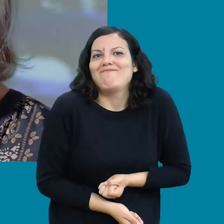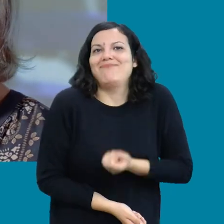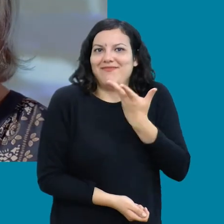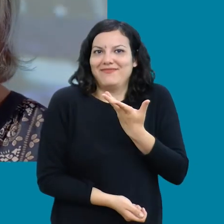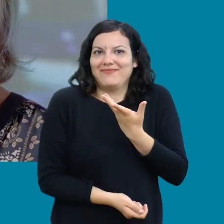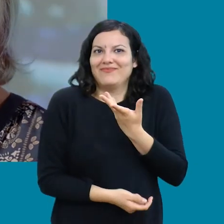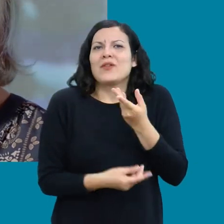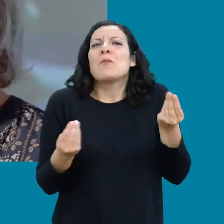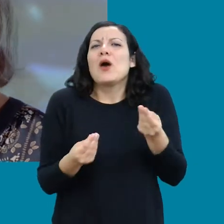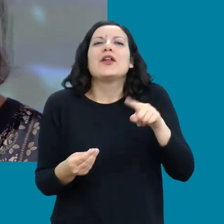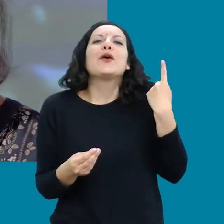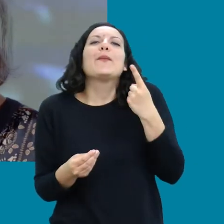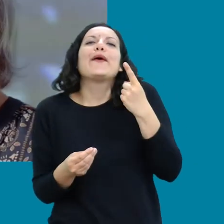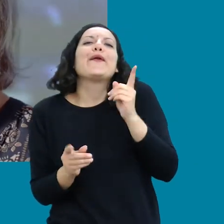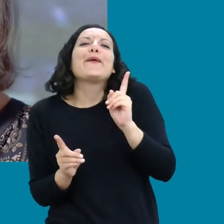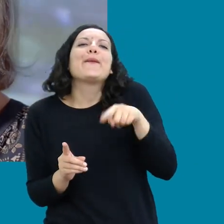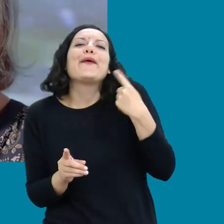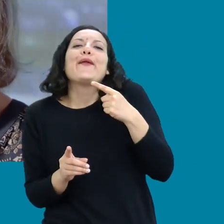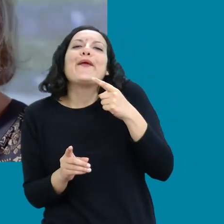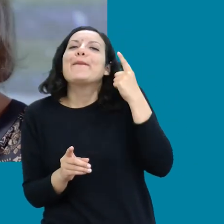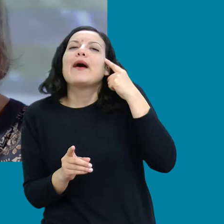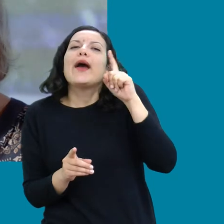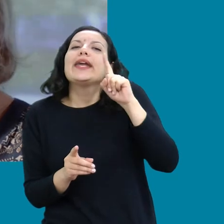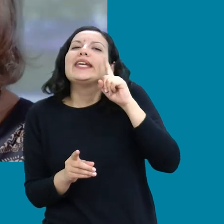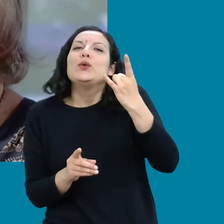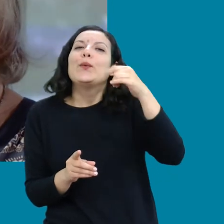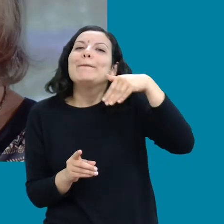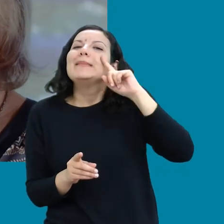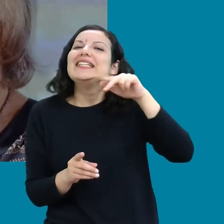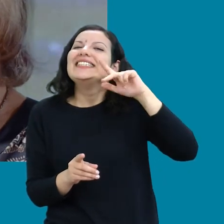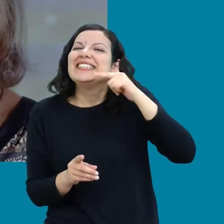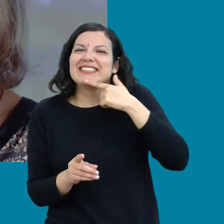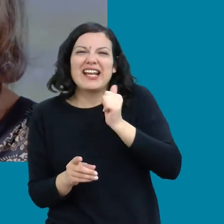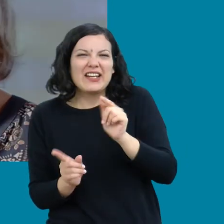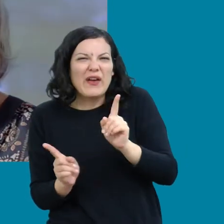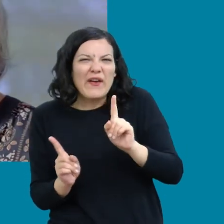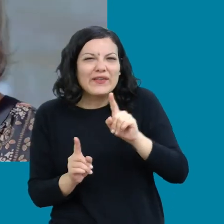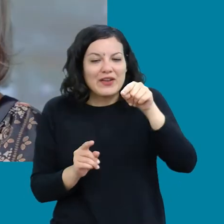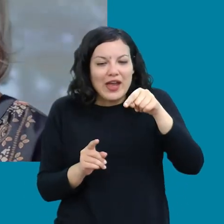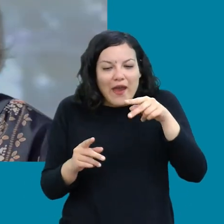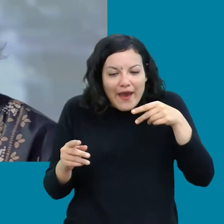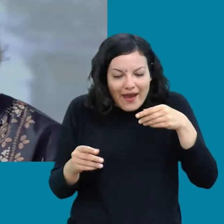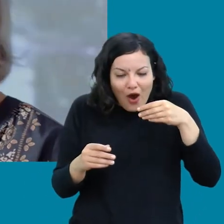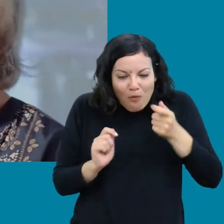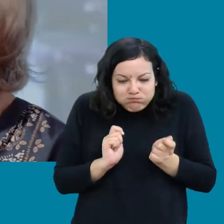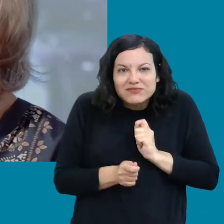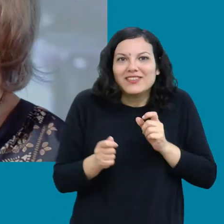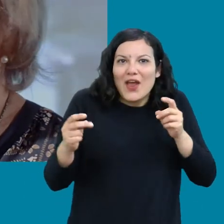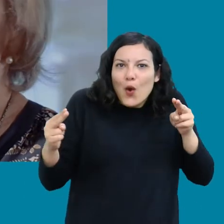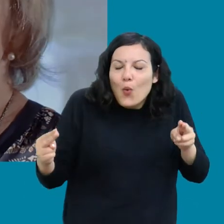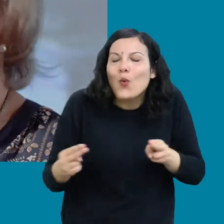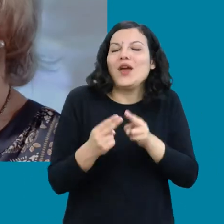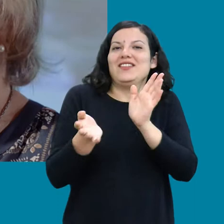porque tengamos una concepción iluminista, sino porque la construcción que se da al interior de ese encuentro con los campos